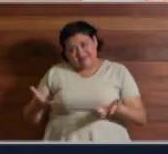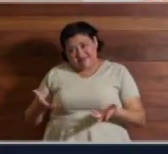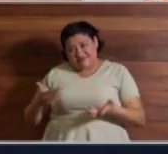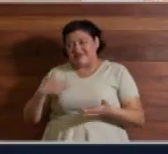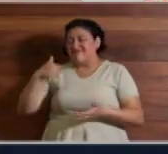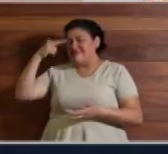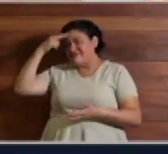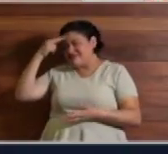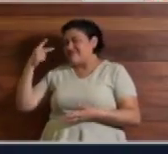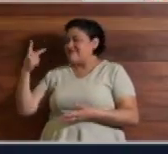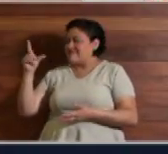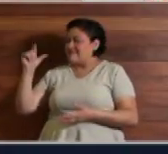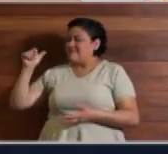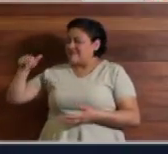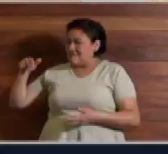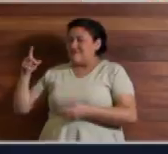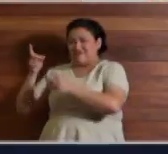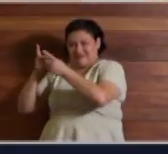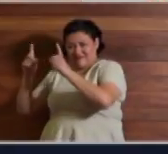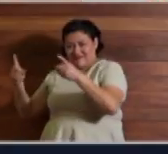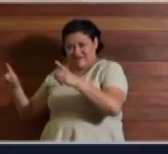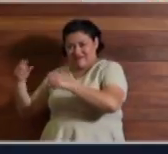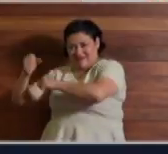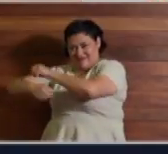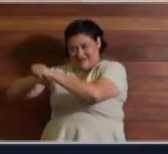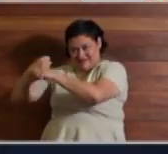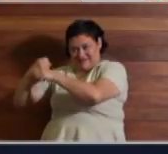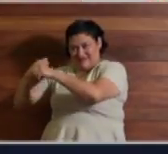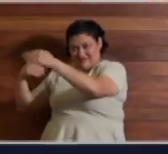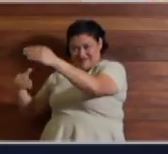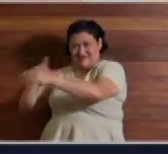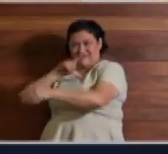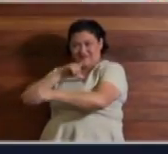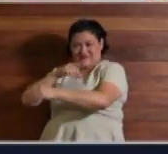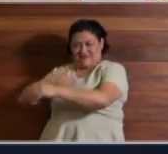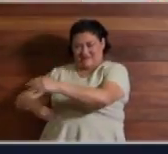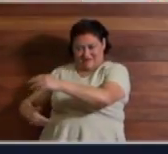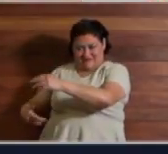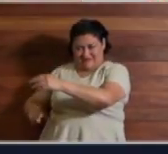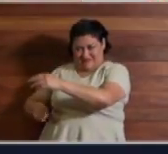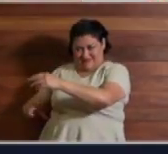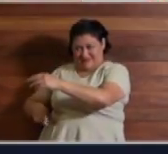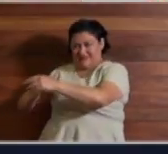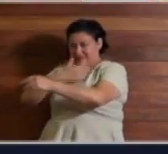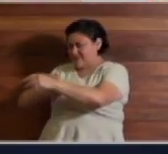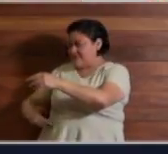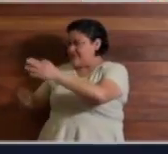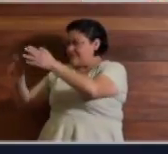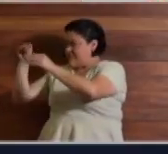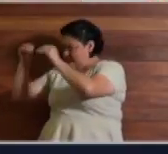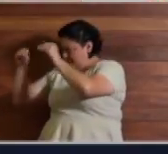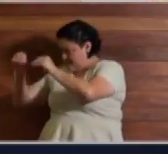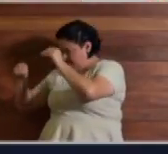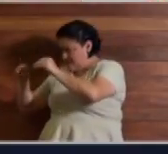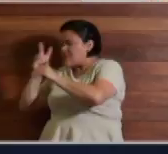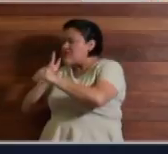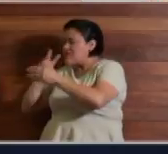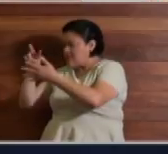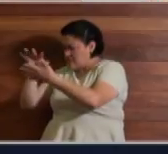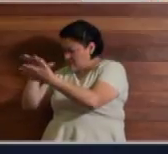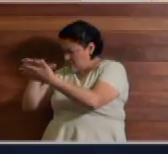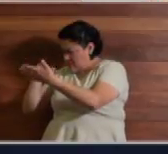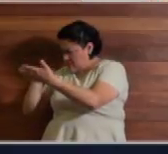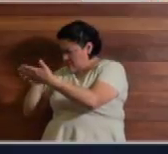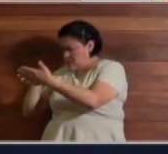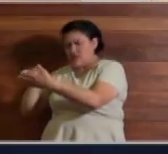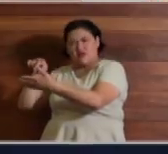una retórica de derechos humanos, pero cuando uno analiza las estrategias, las acciones y los indicadores, nos